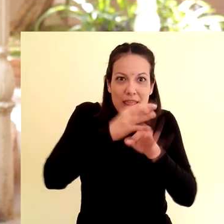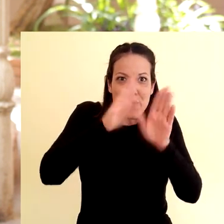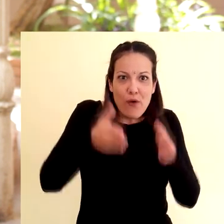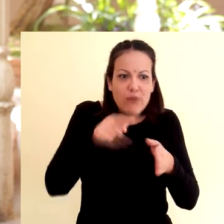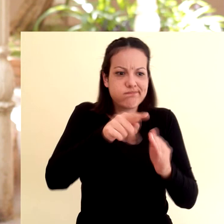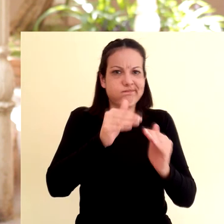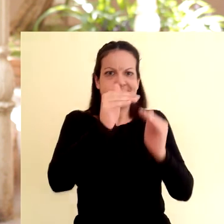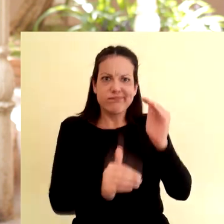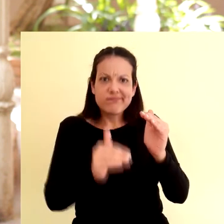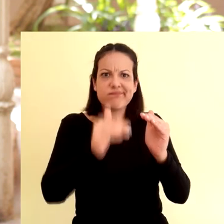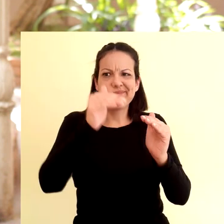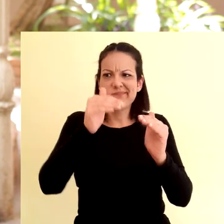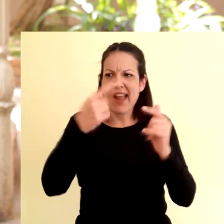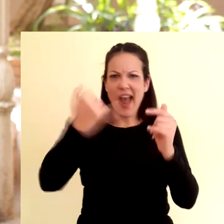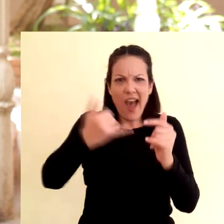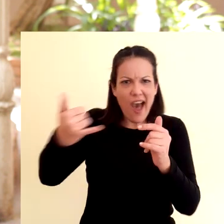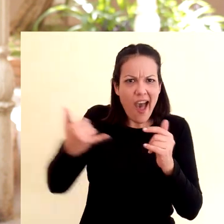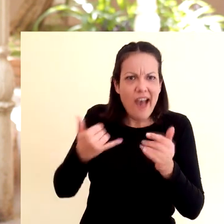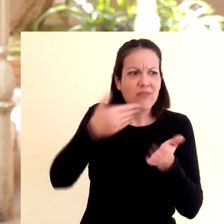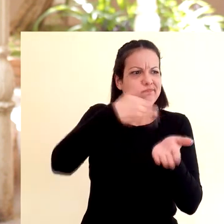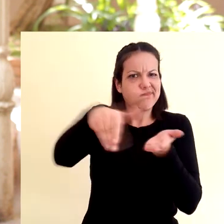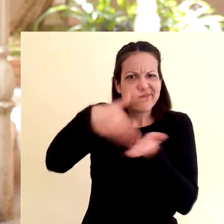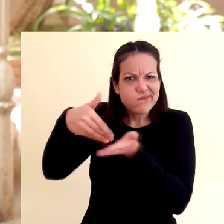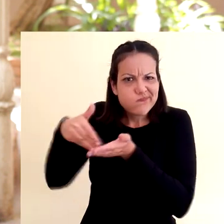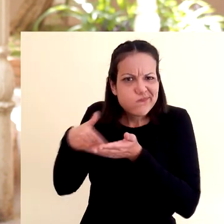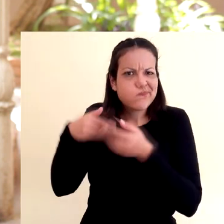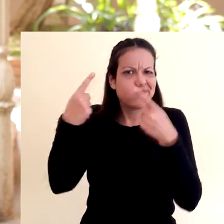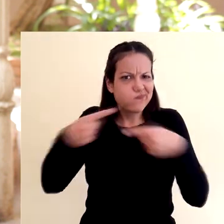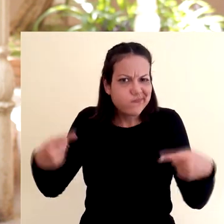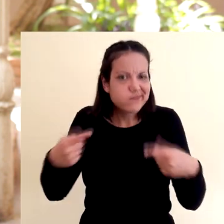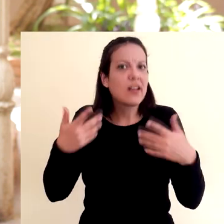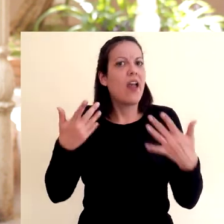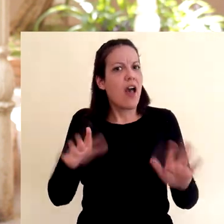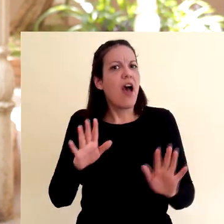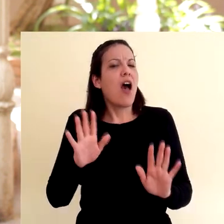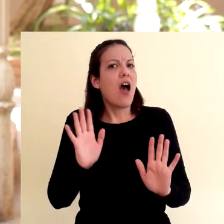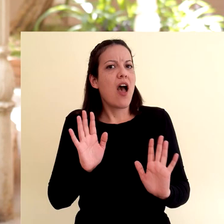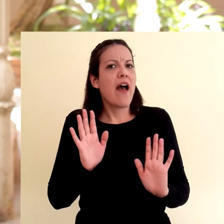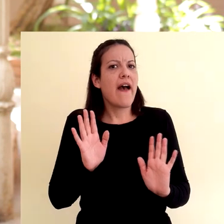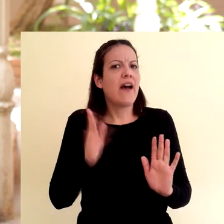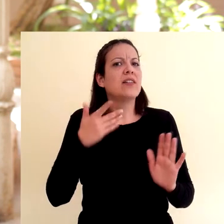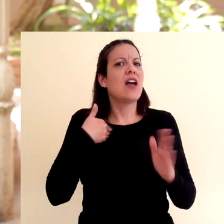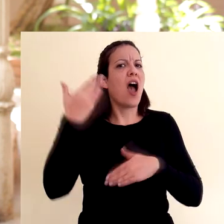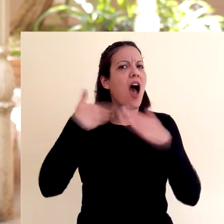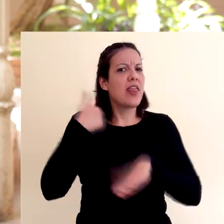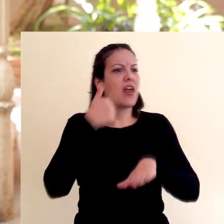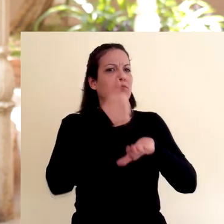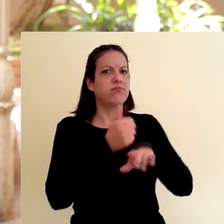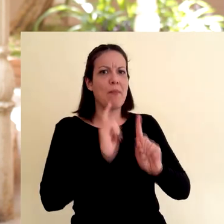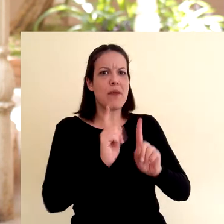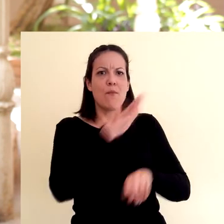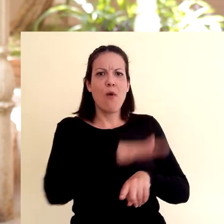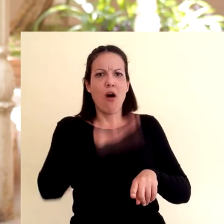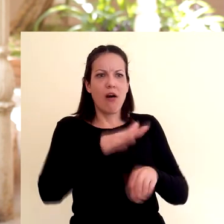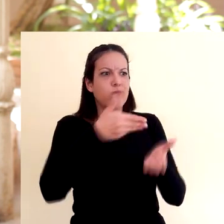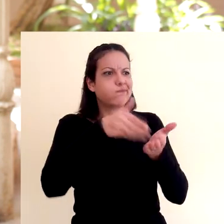educativo, que muchas veces sucede en situaciones discriminatorias, por ejemplo, es como que estuve en ese lugar y ahora